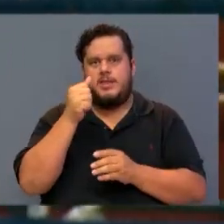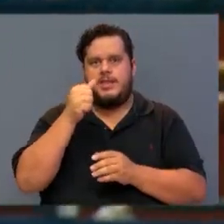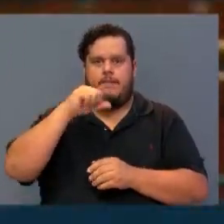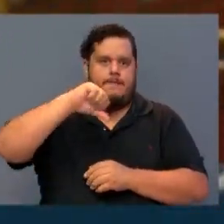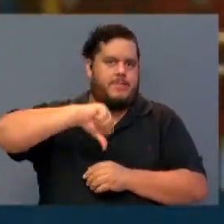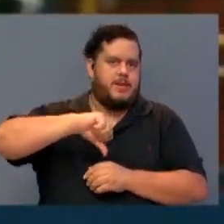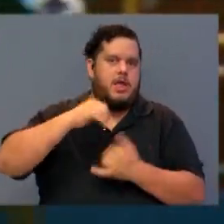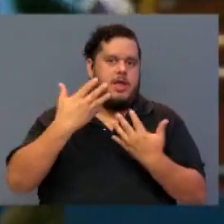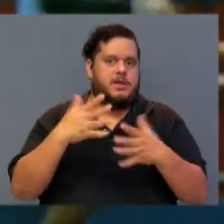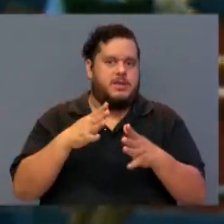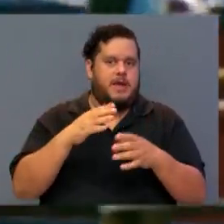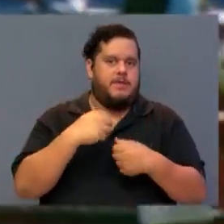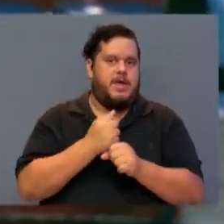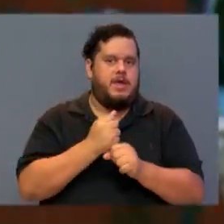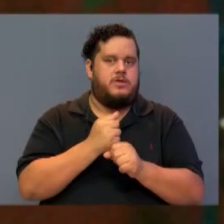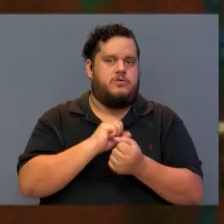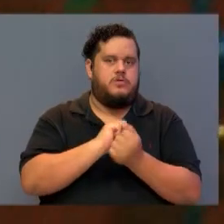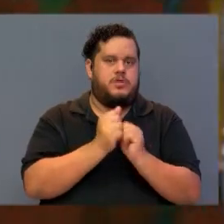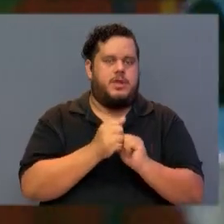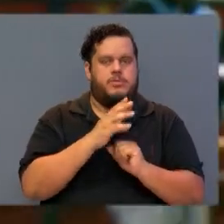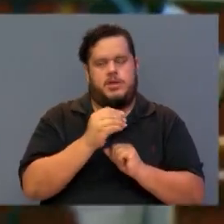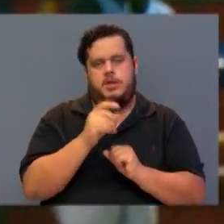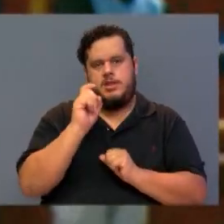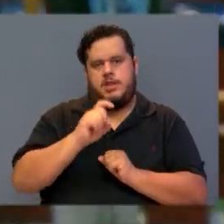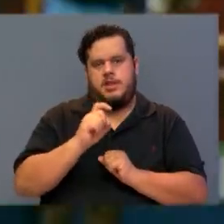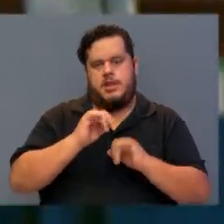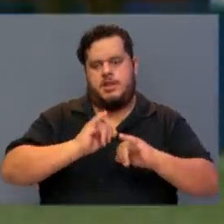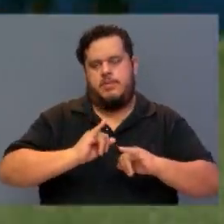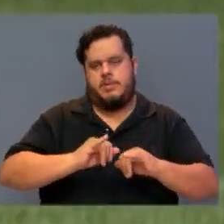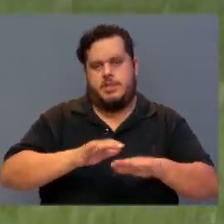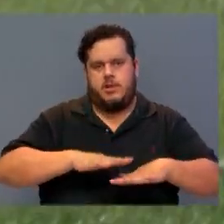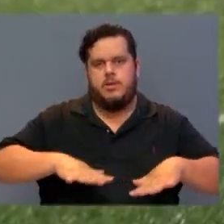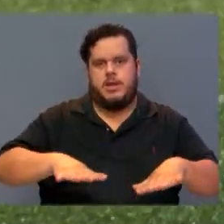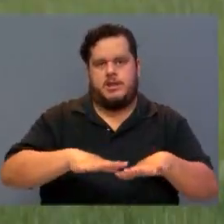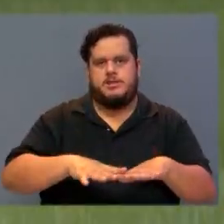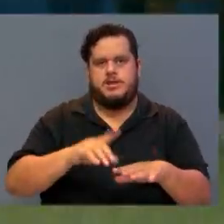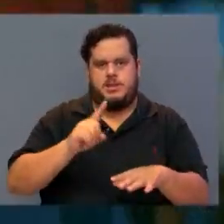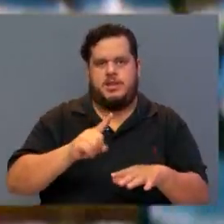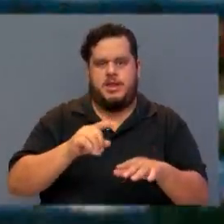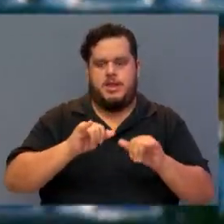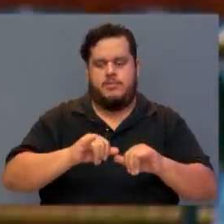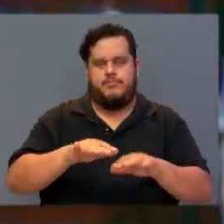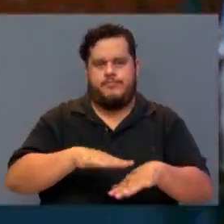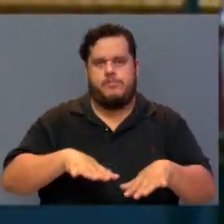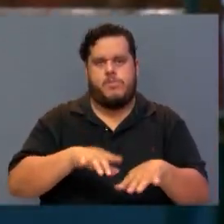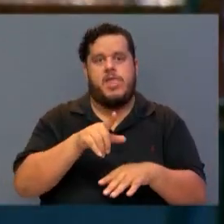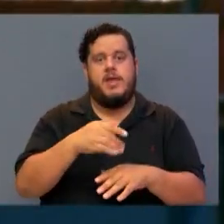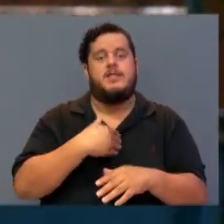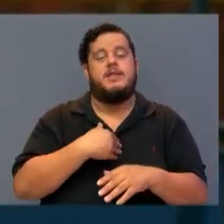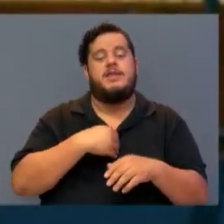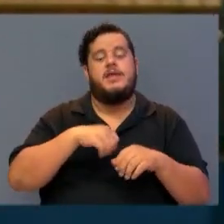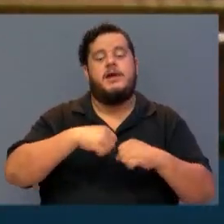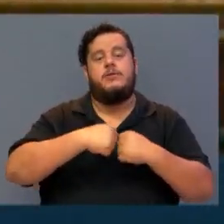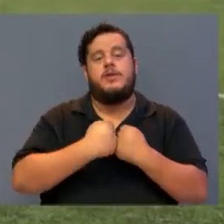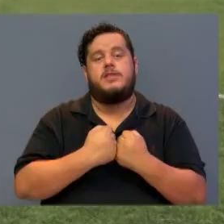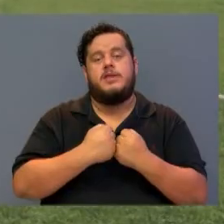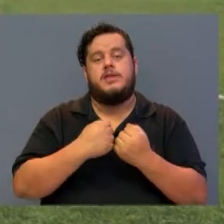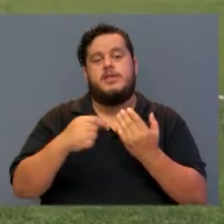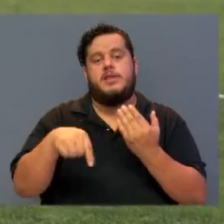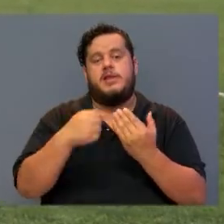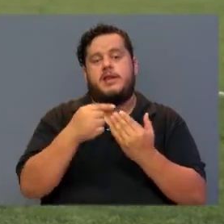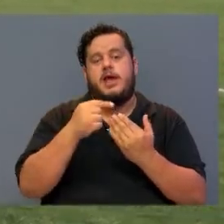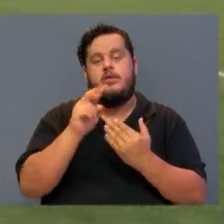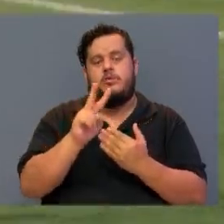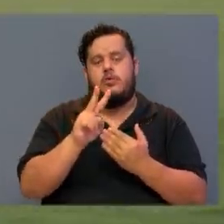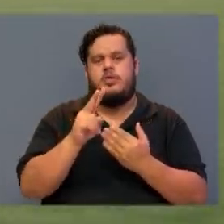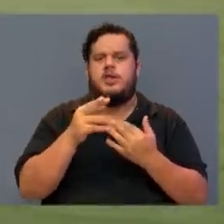los cambios y de ahí tenía que mantenerlo en cancha, tenía que mantenerlo en cancha. Él tenía un esguince grado 2 y él